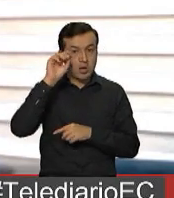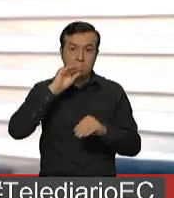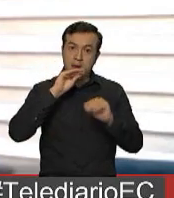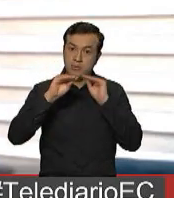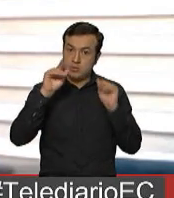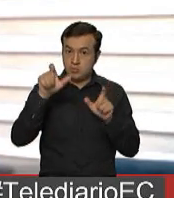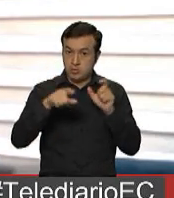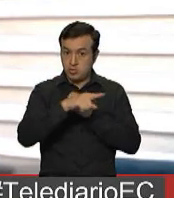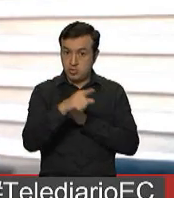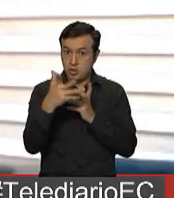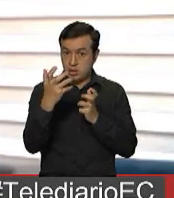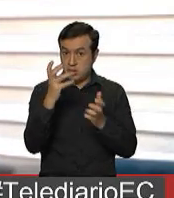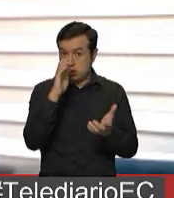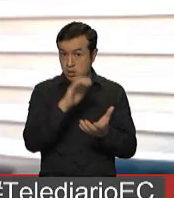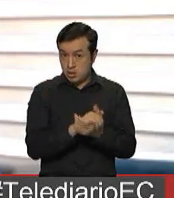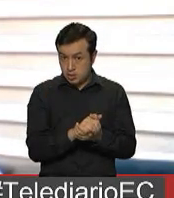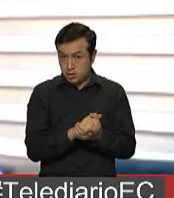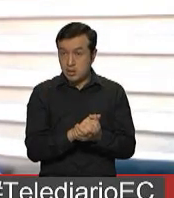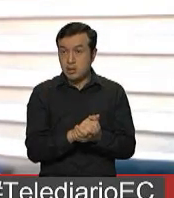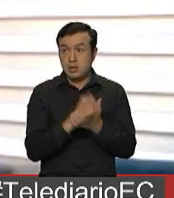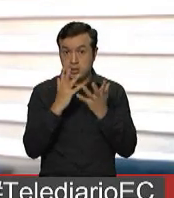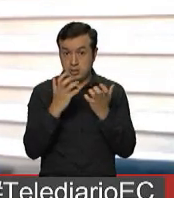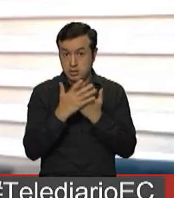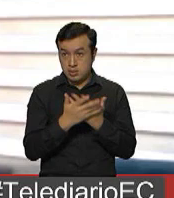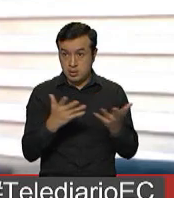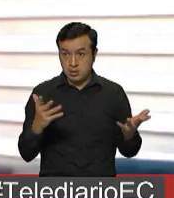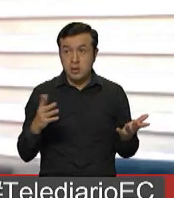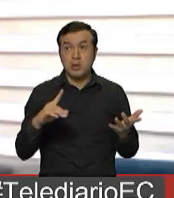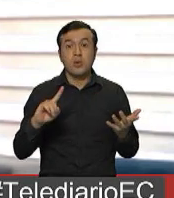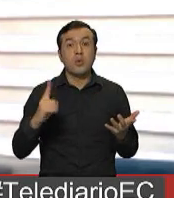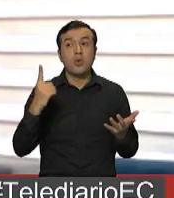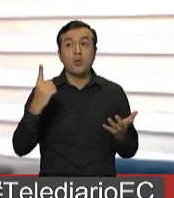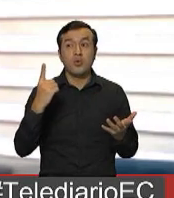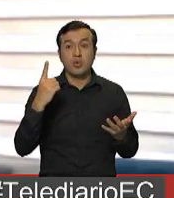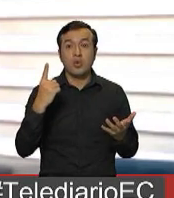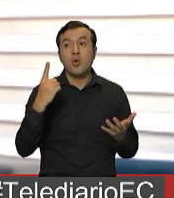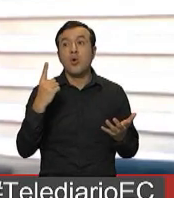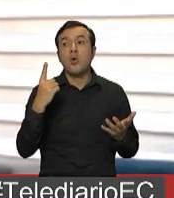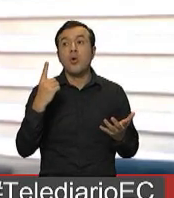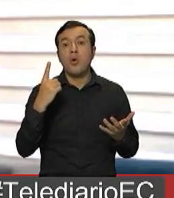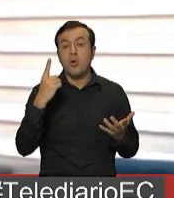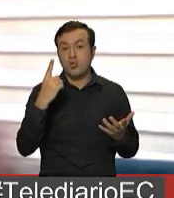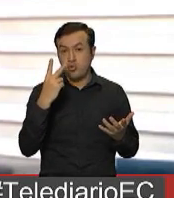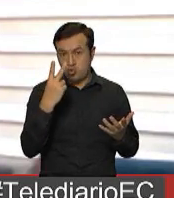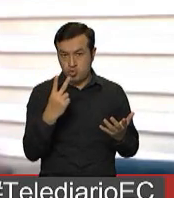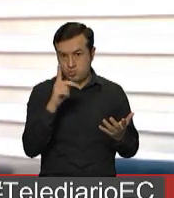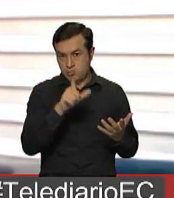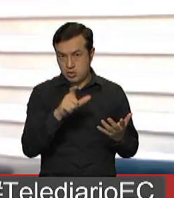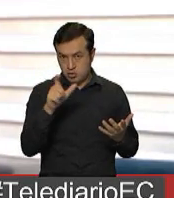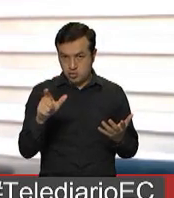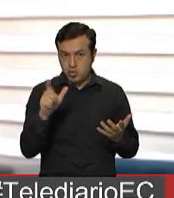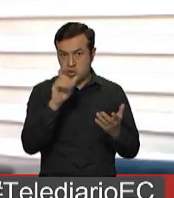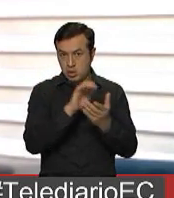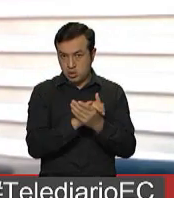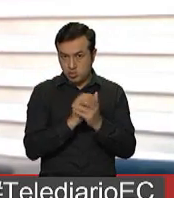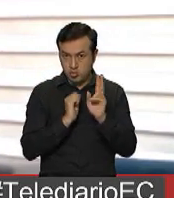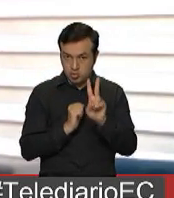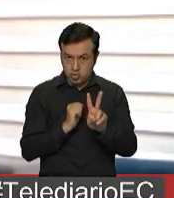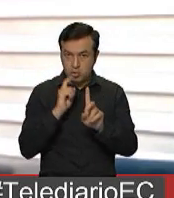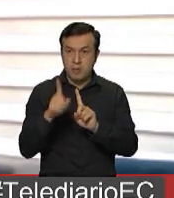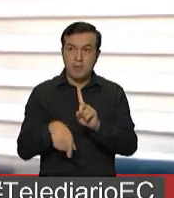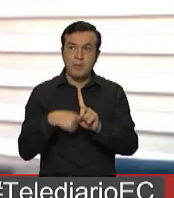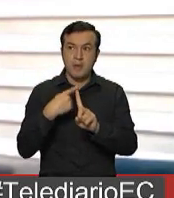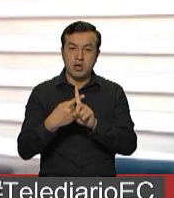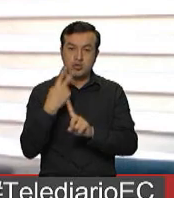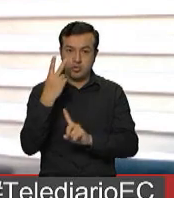personas que desean contraer matrimonio que solo está permitido el ingreso de los contrayentes, es decir, los novios, y los también testigos. De